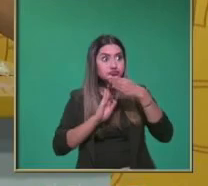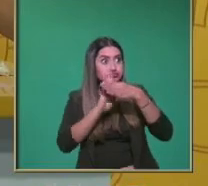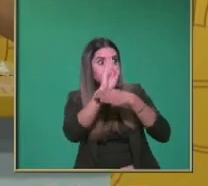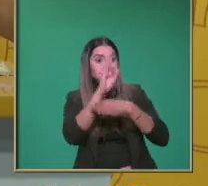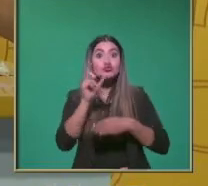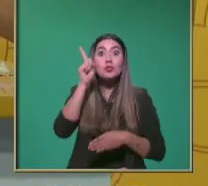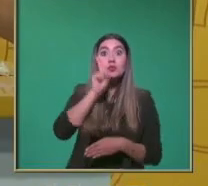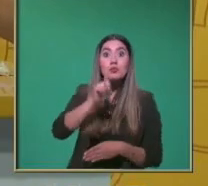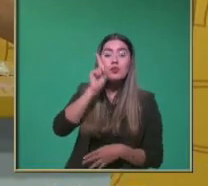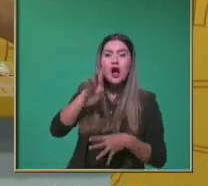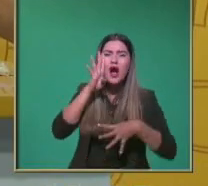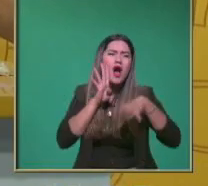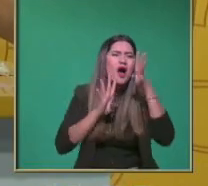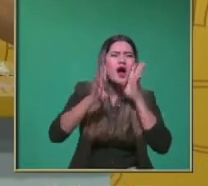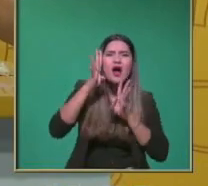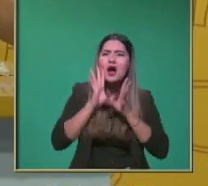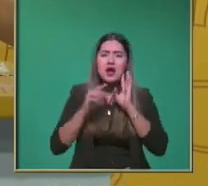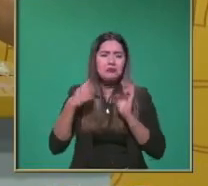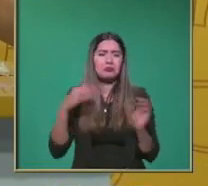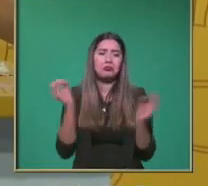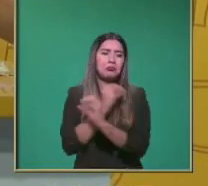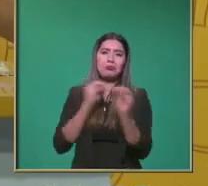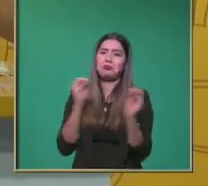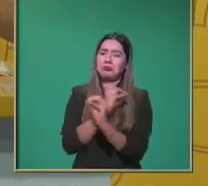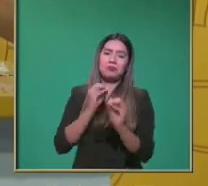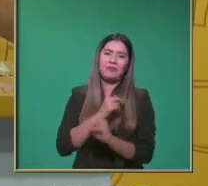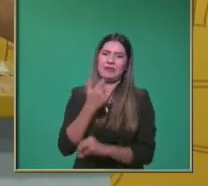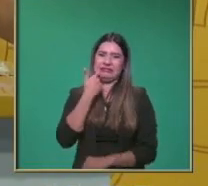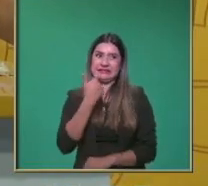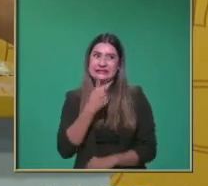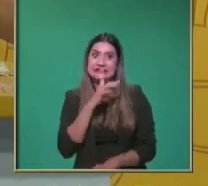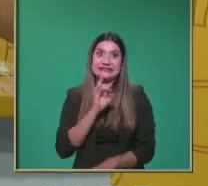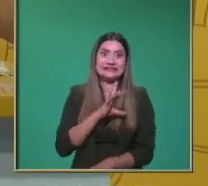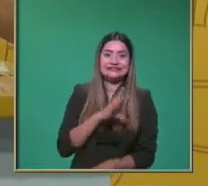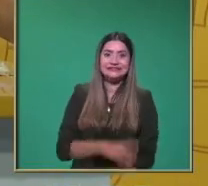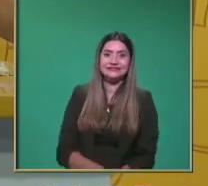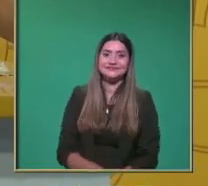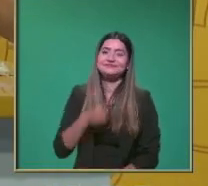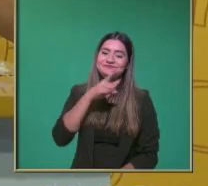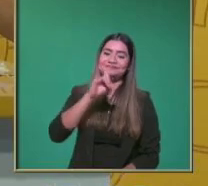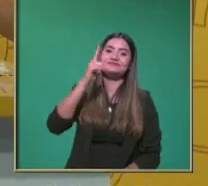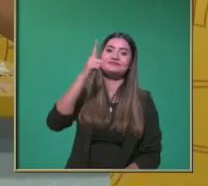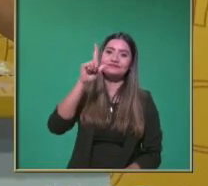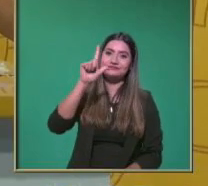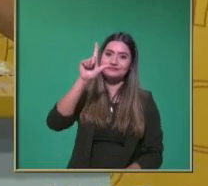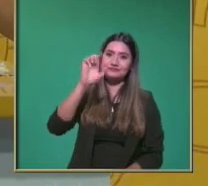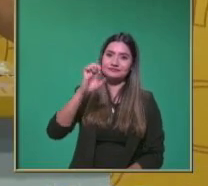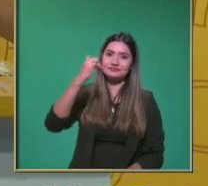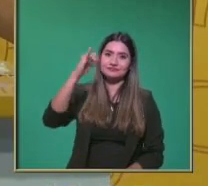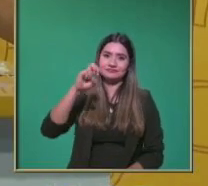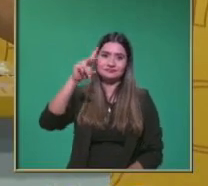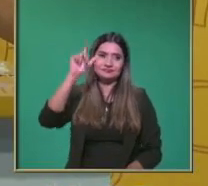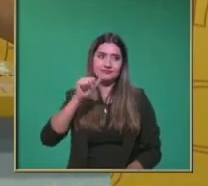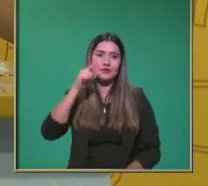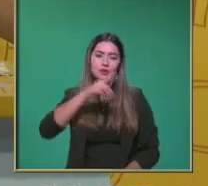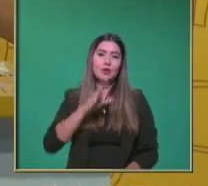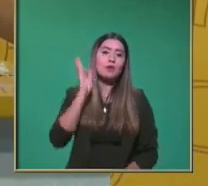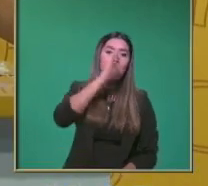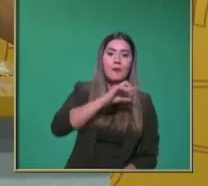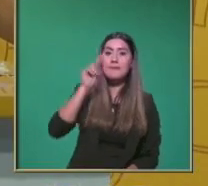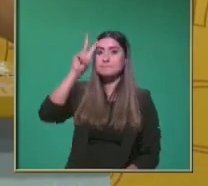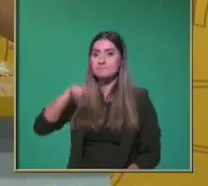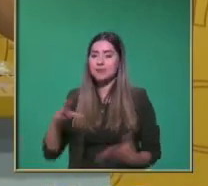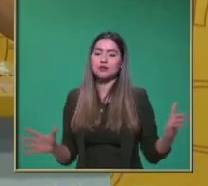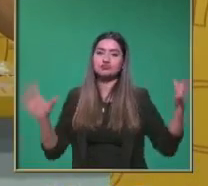mí, ni he escuchado ni he visto. Ni pero quiero. Bueno, por eso son leyendas, maestra, porque mezclan la realidad con la fantasía. Así